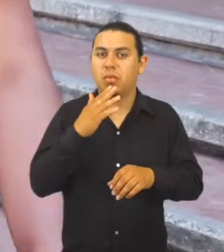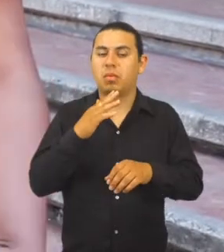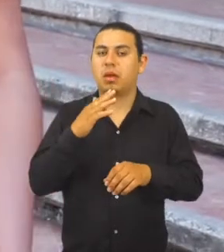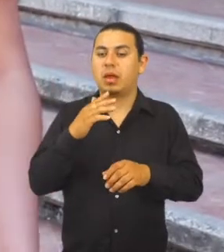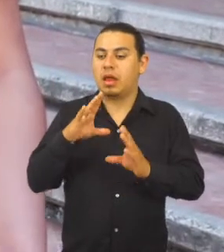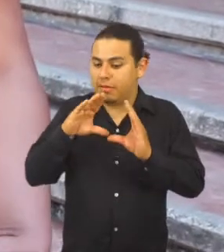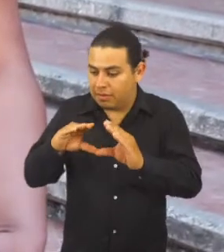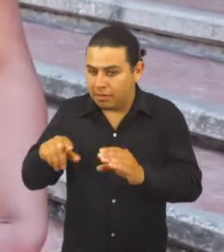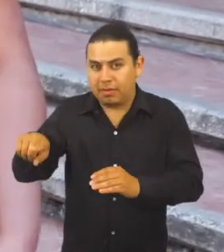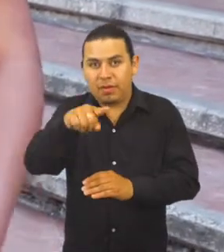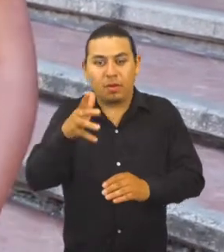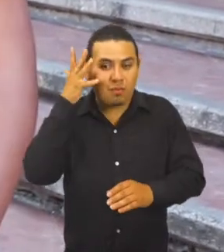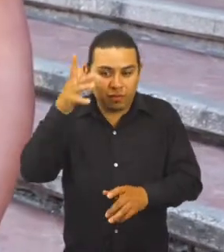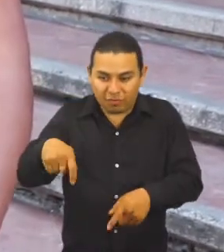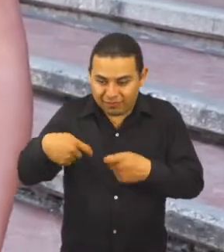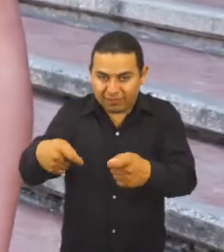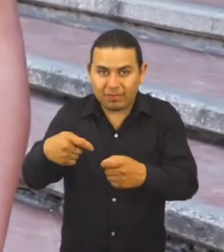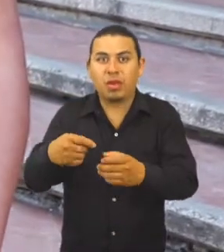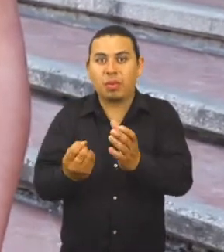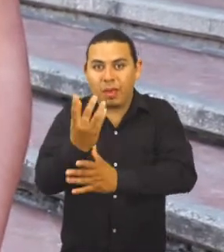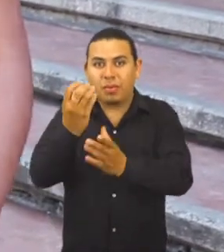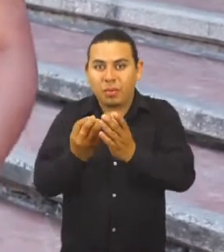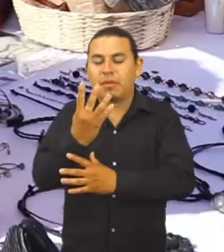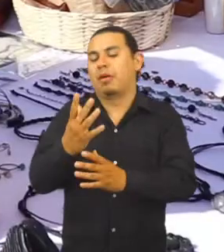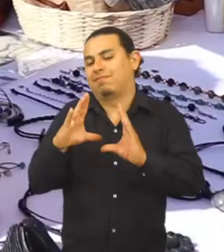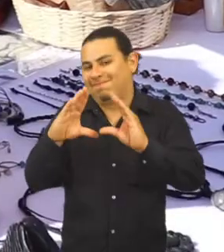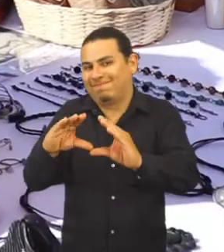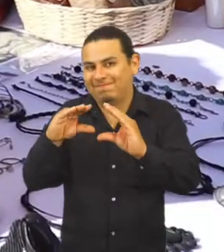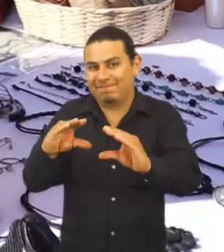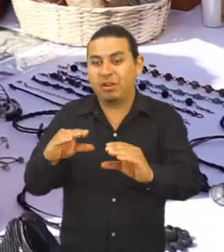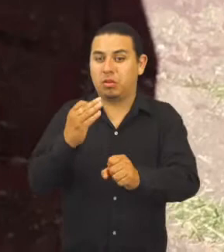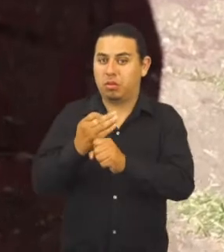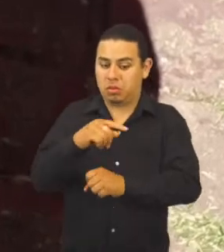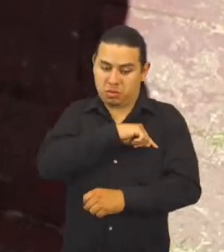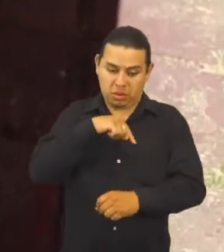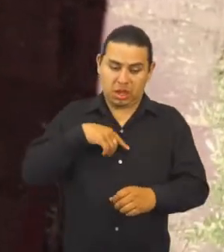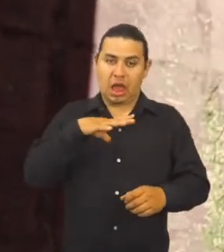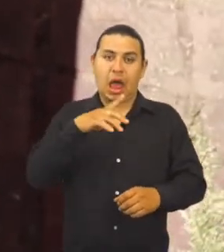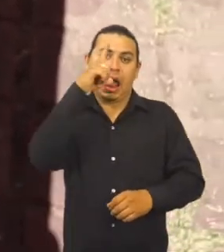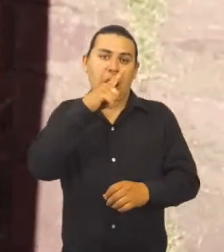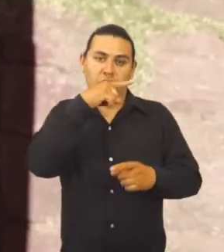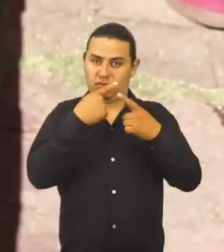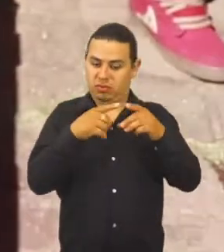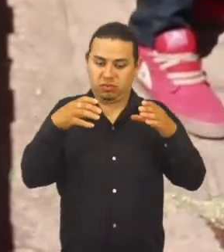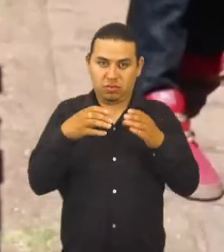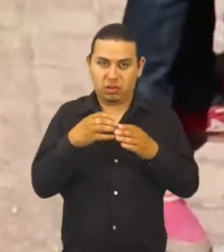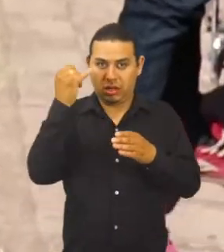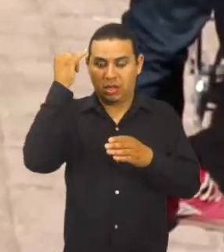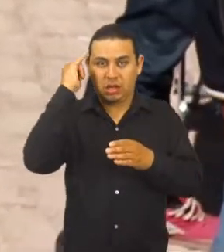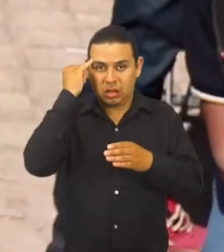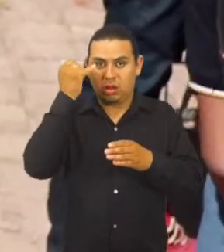debemos de enseñarle a las nuevas generaciones, porque muchos aquí hablamos una lengua